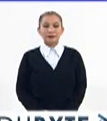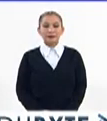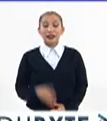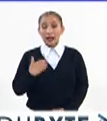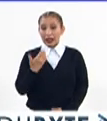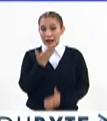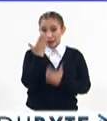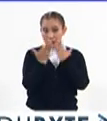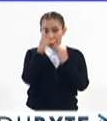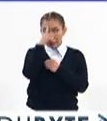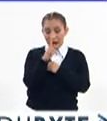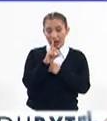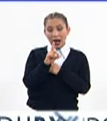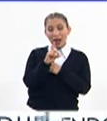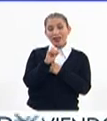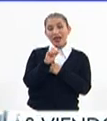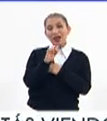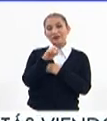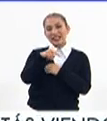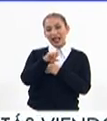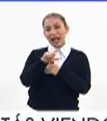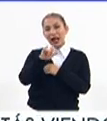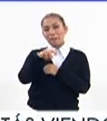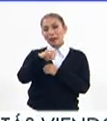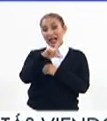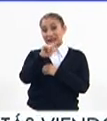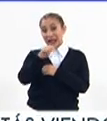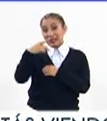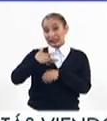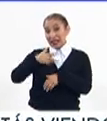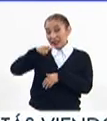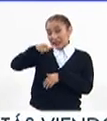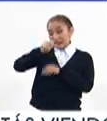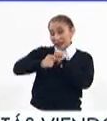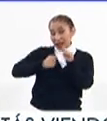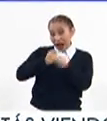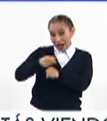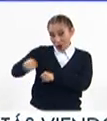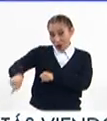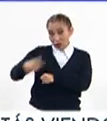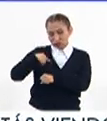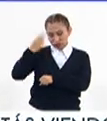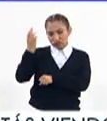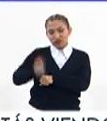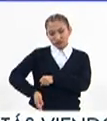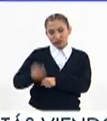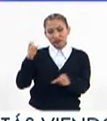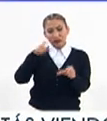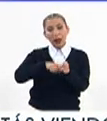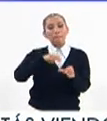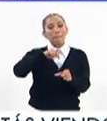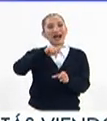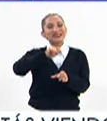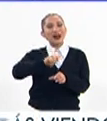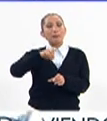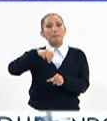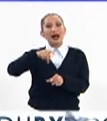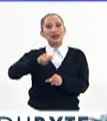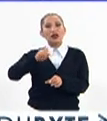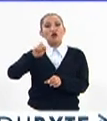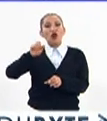Bueno, la estudiante mexicana Dafne Almazán Anaya, que tiene solo 17 años, fue admitida en el Master Math